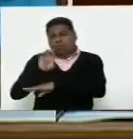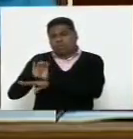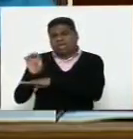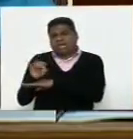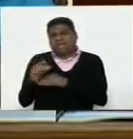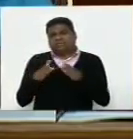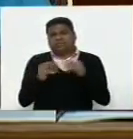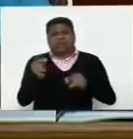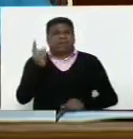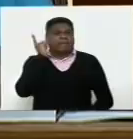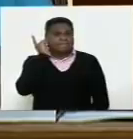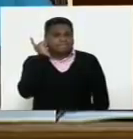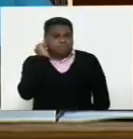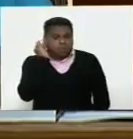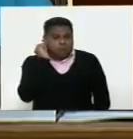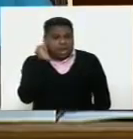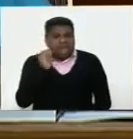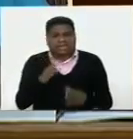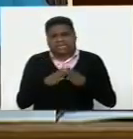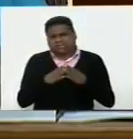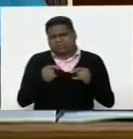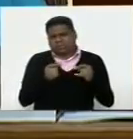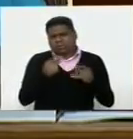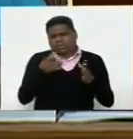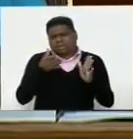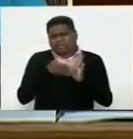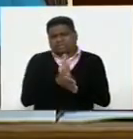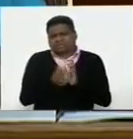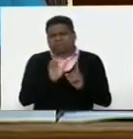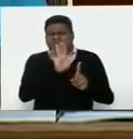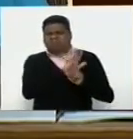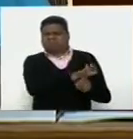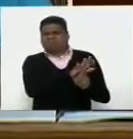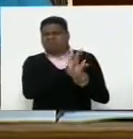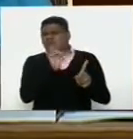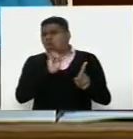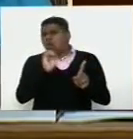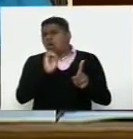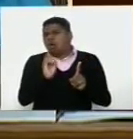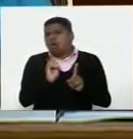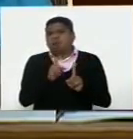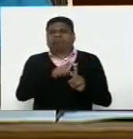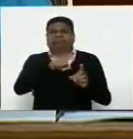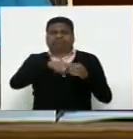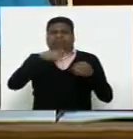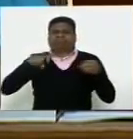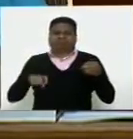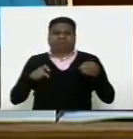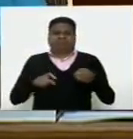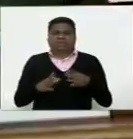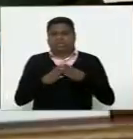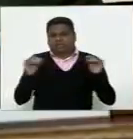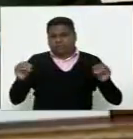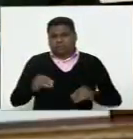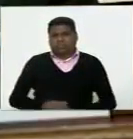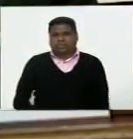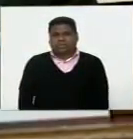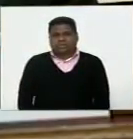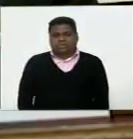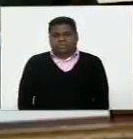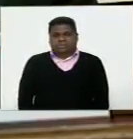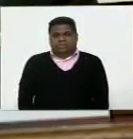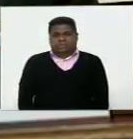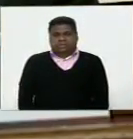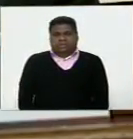las mujeres en condiciones de vulnerabilidad, discriminación y o exclusión. Es todo. En